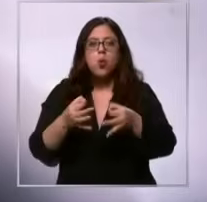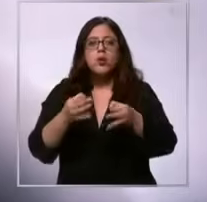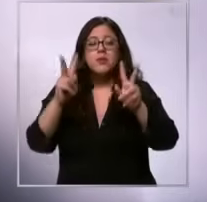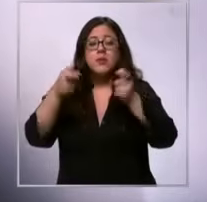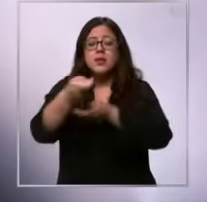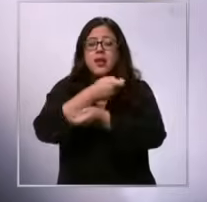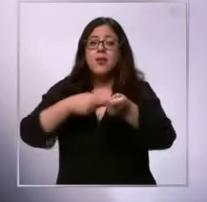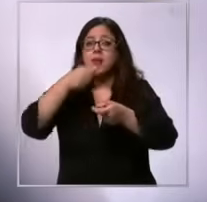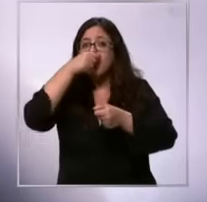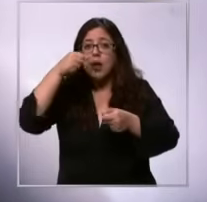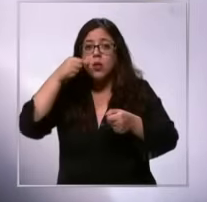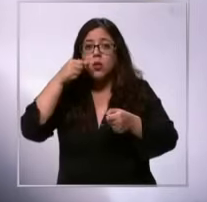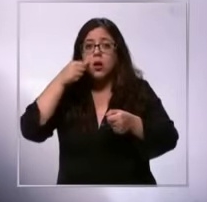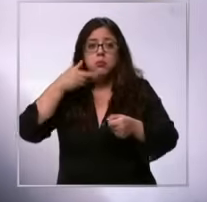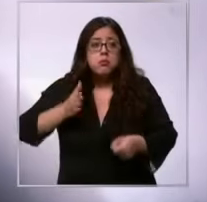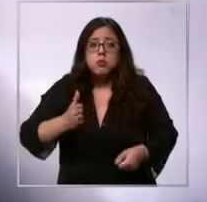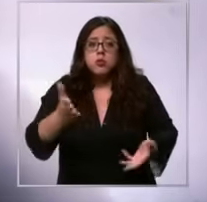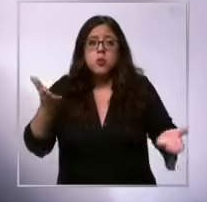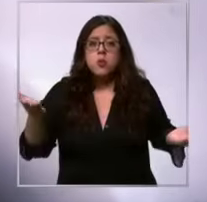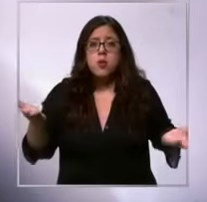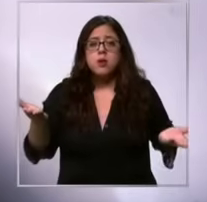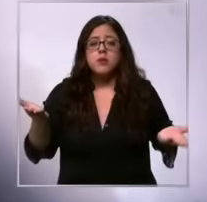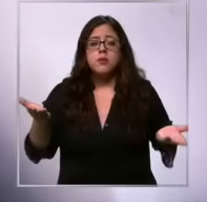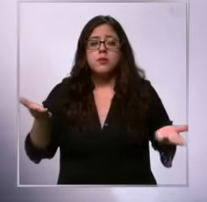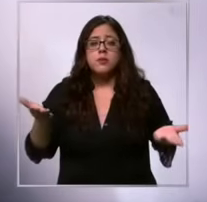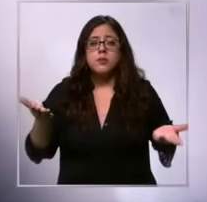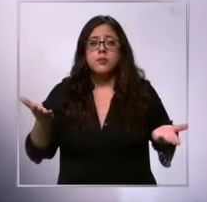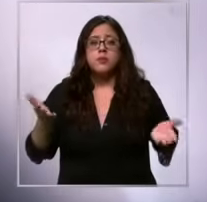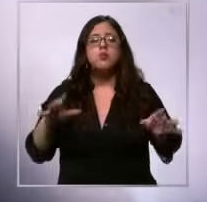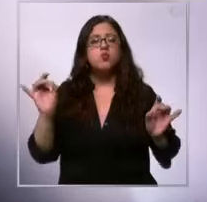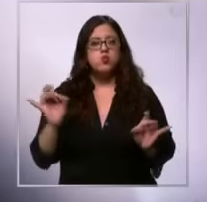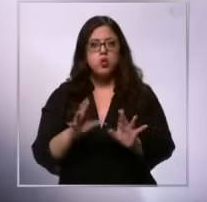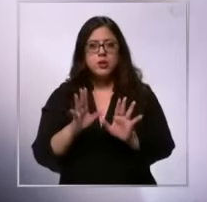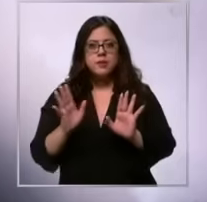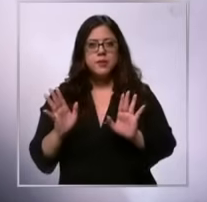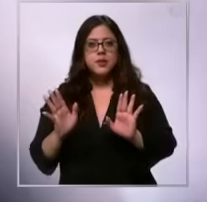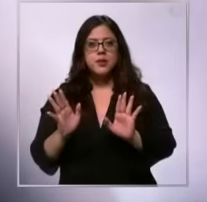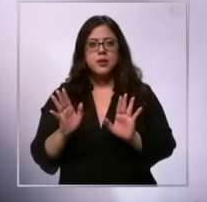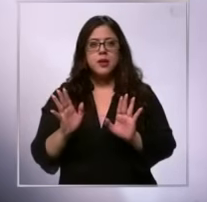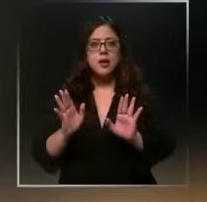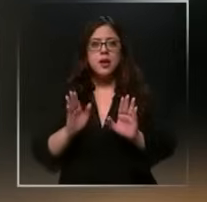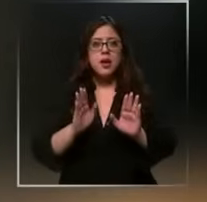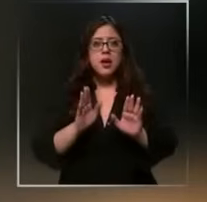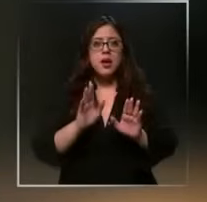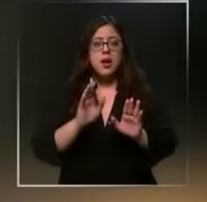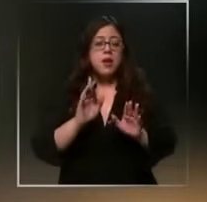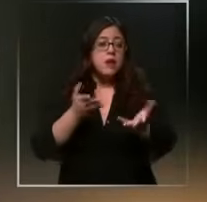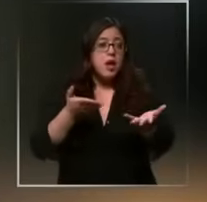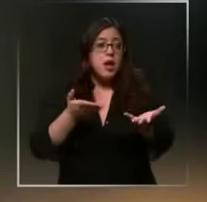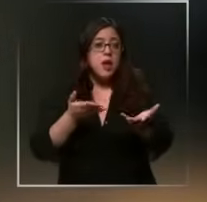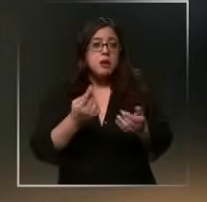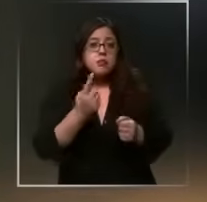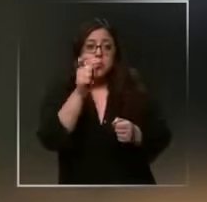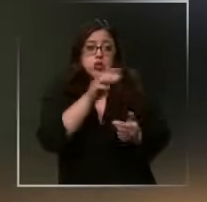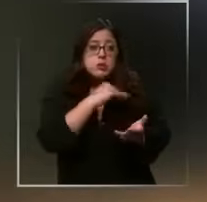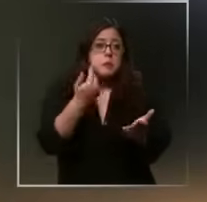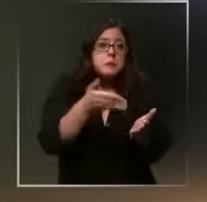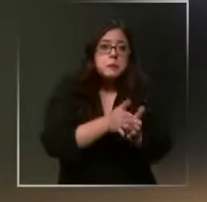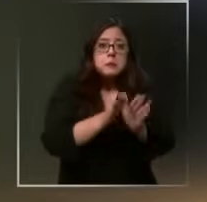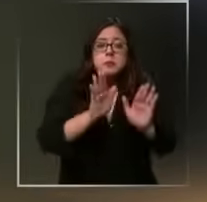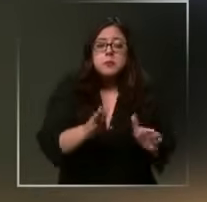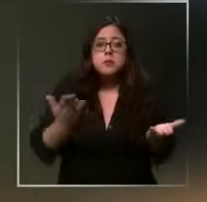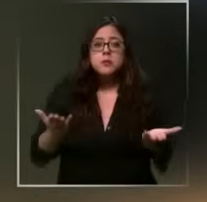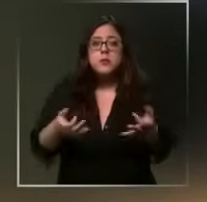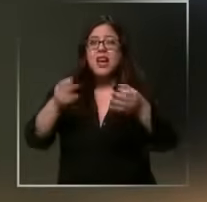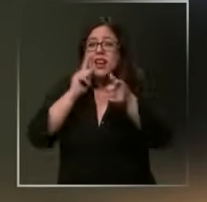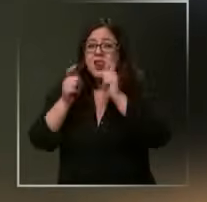de droga, vamos a seguir en la misma. Y a lo mejor no va a parar hasta que haya un muerto. El riesgo en la conserjería, en las áreas comunes, en